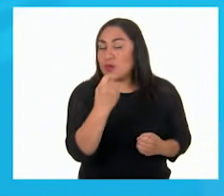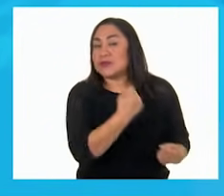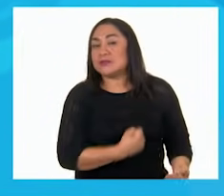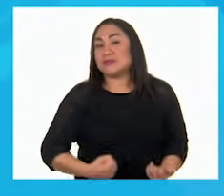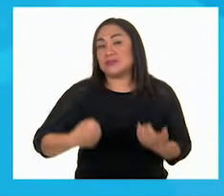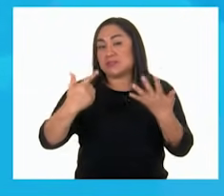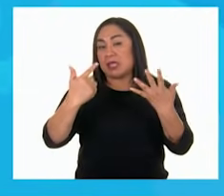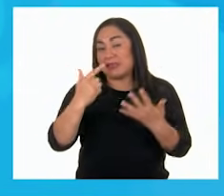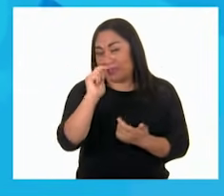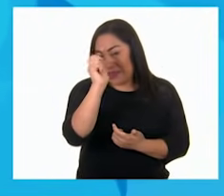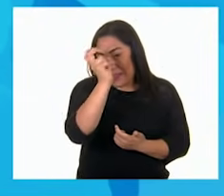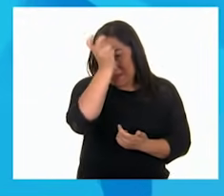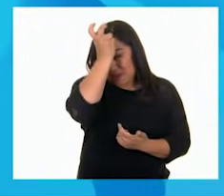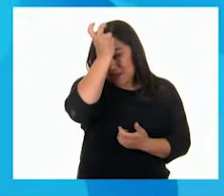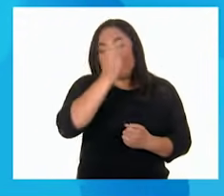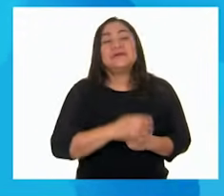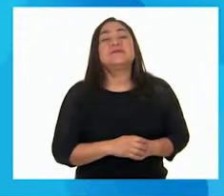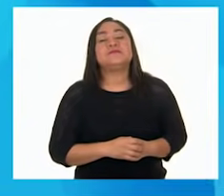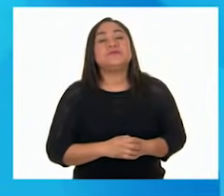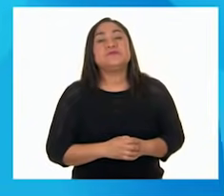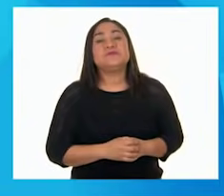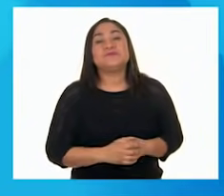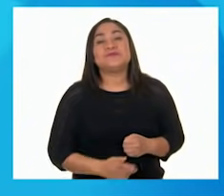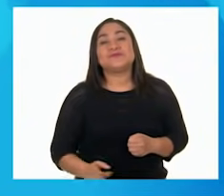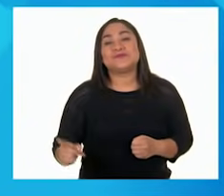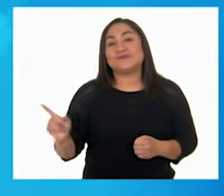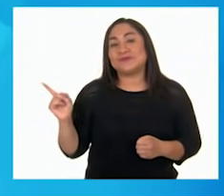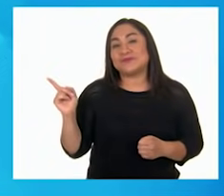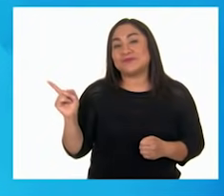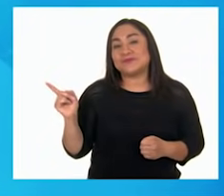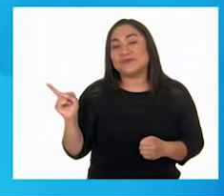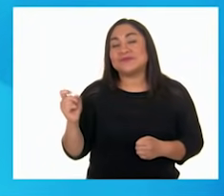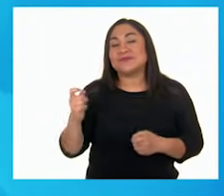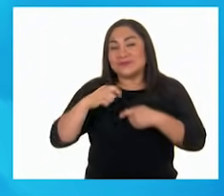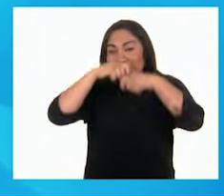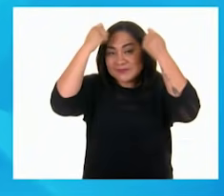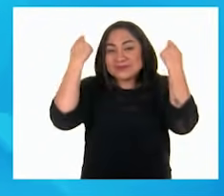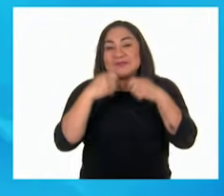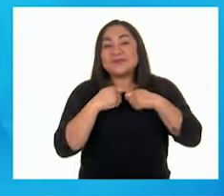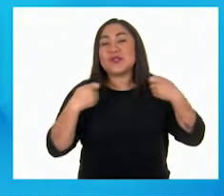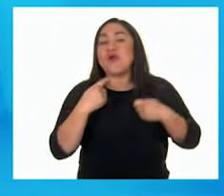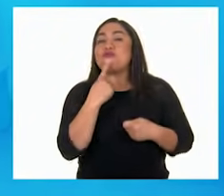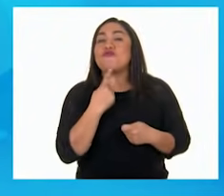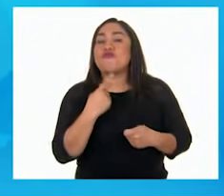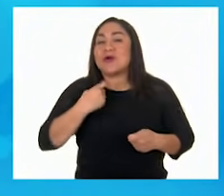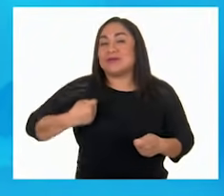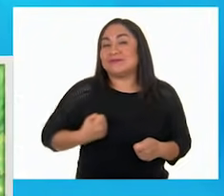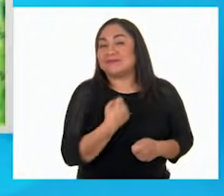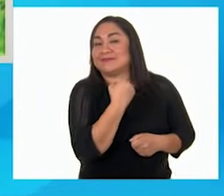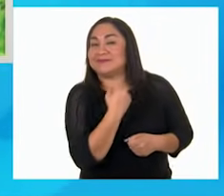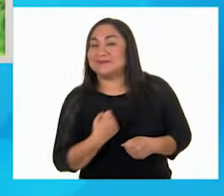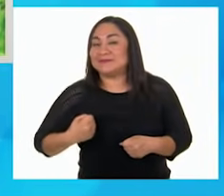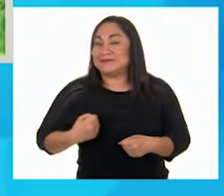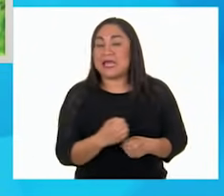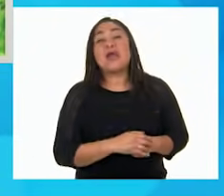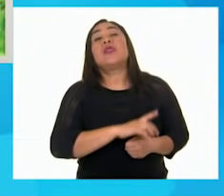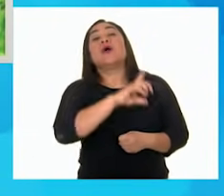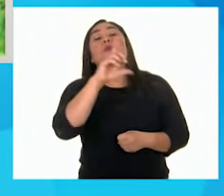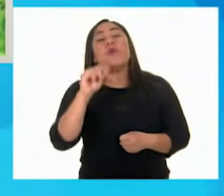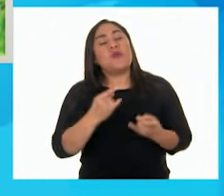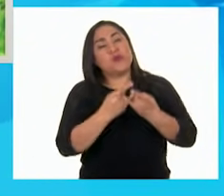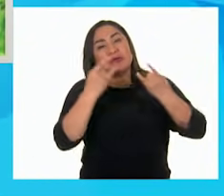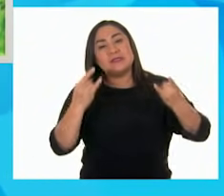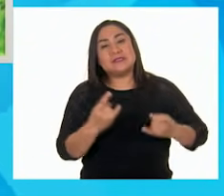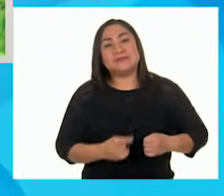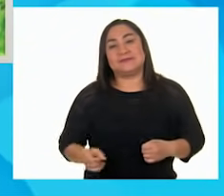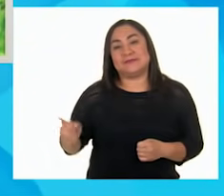y las siete cabritas. Ajá, ahí está. Y el otro, Caperucita Roja. Ajá. Y luego leímos...